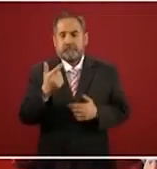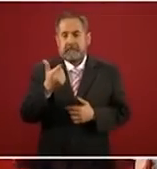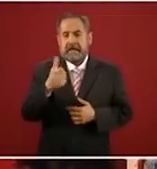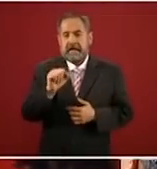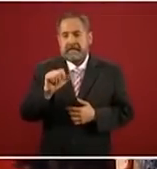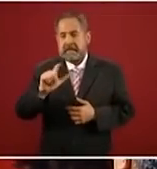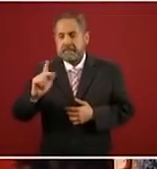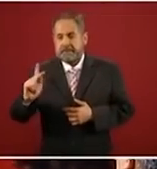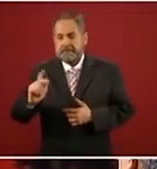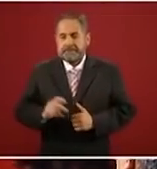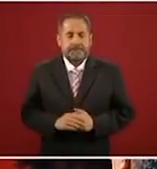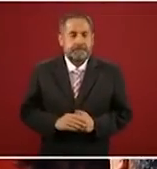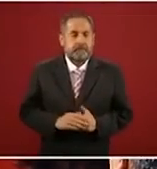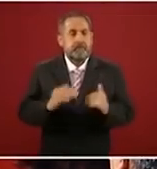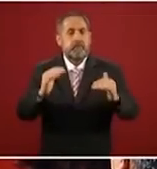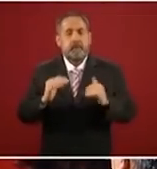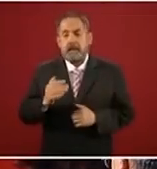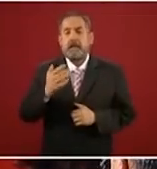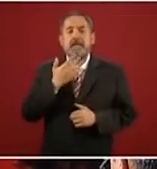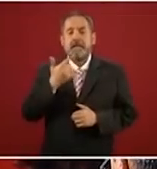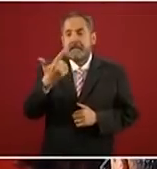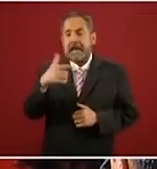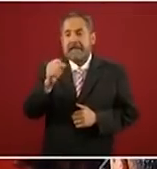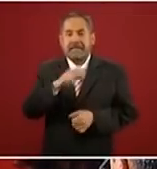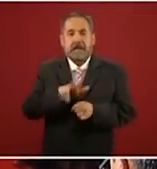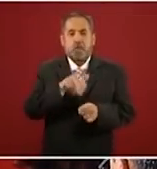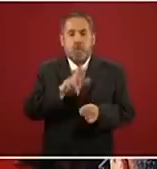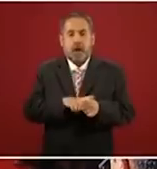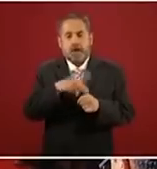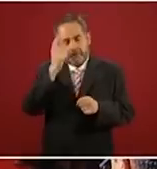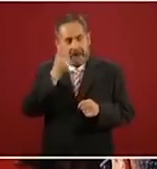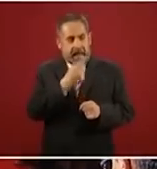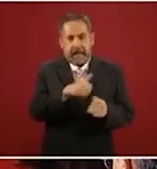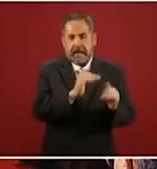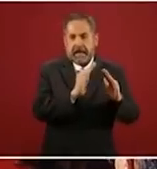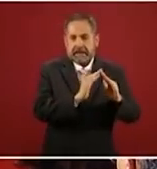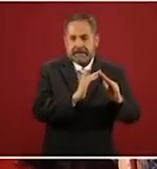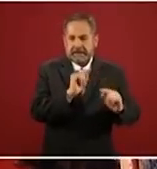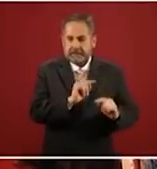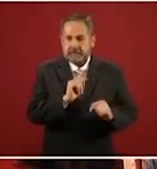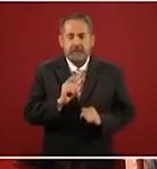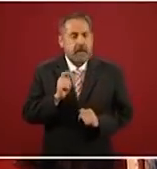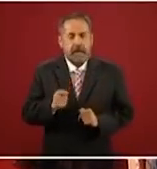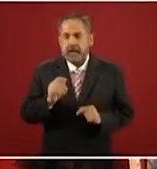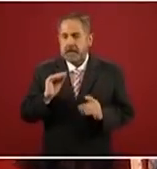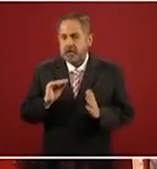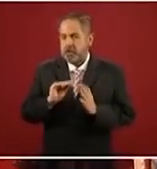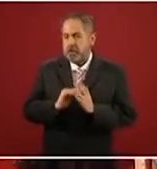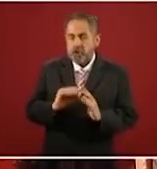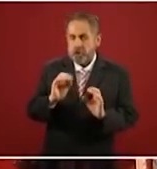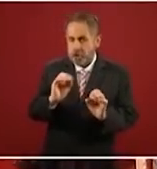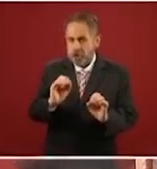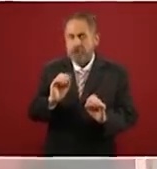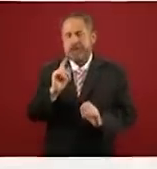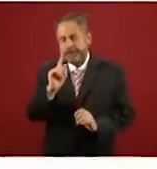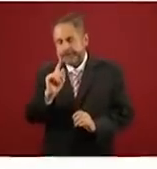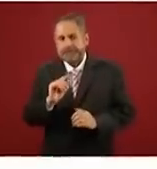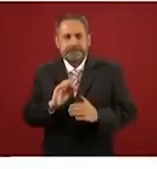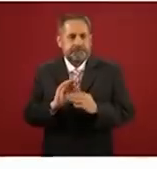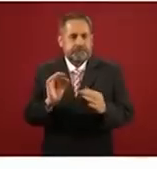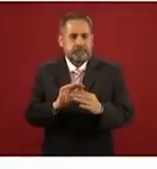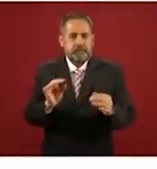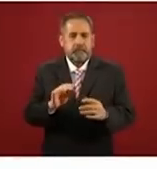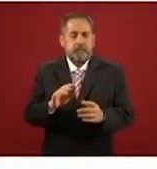vamos a ver también el gas doméstico natural aquí no nos metimos el tema de gas de gusto